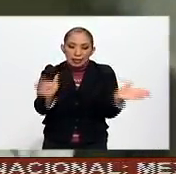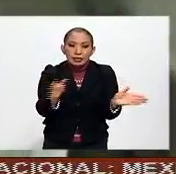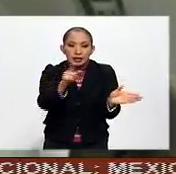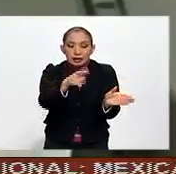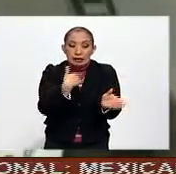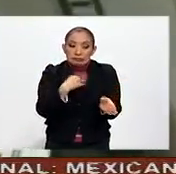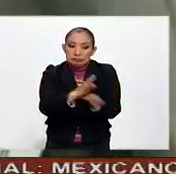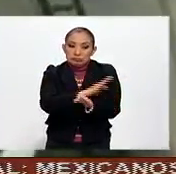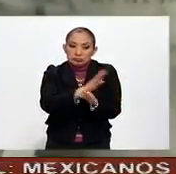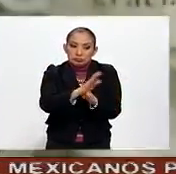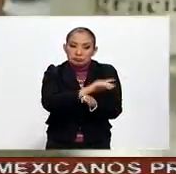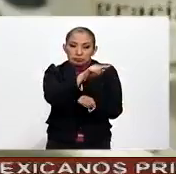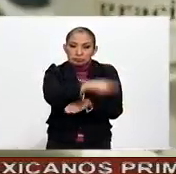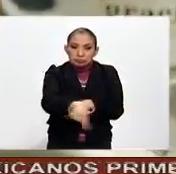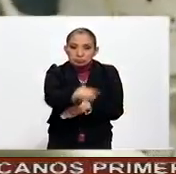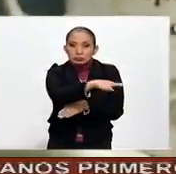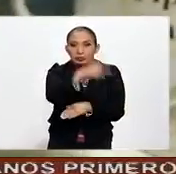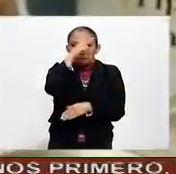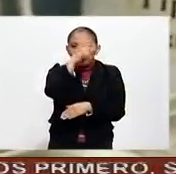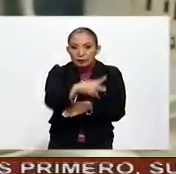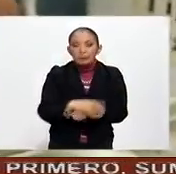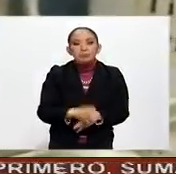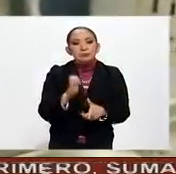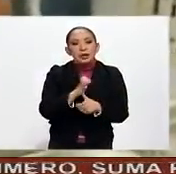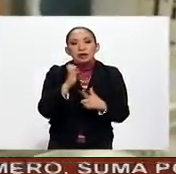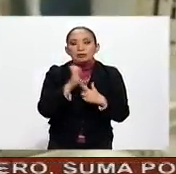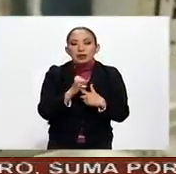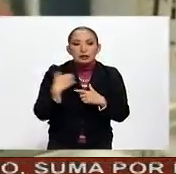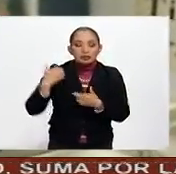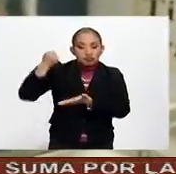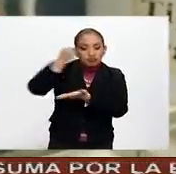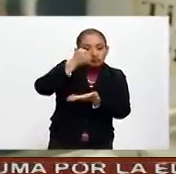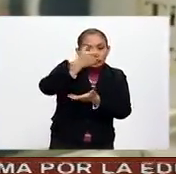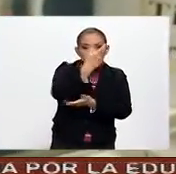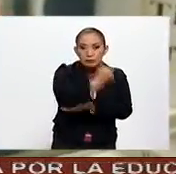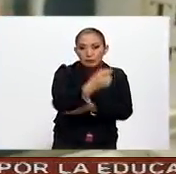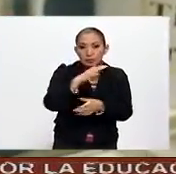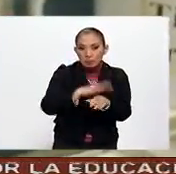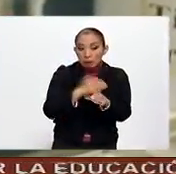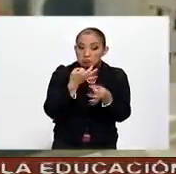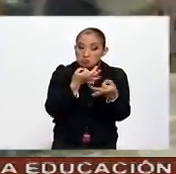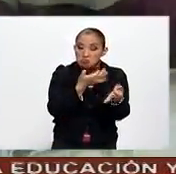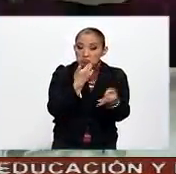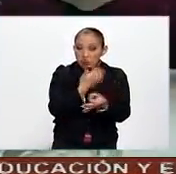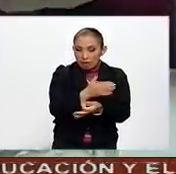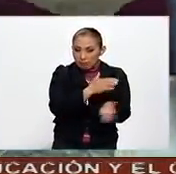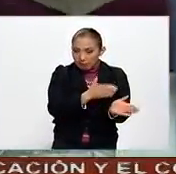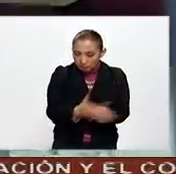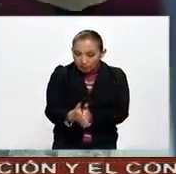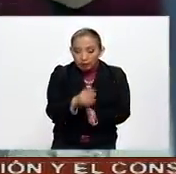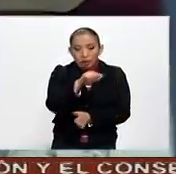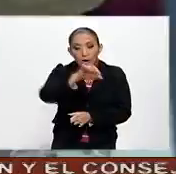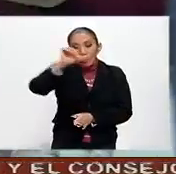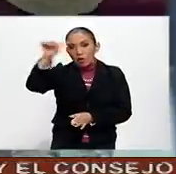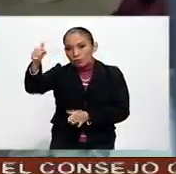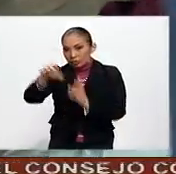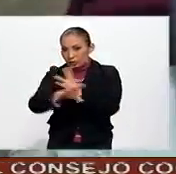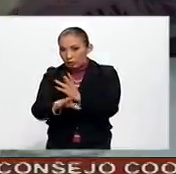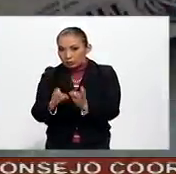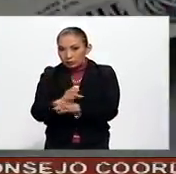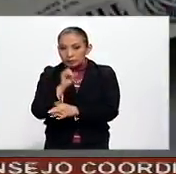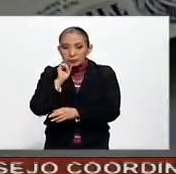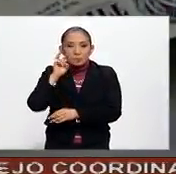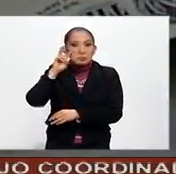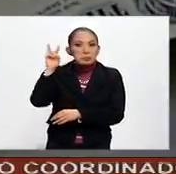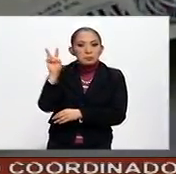va a favorecer a México. Entonces las inversiones en pesos van a ser atractivas, eso por un lado. Y por otro lado, lo que vamos